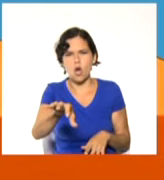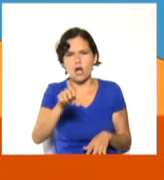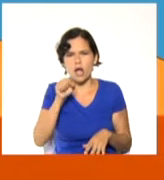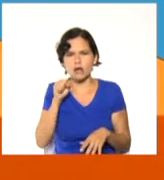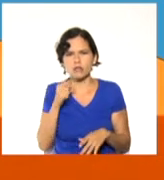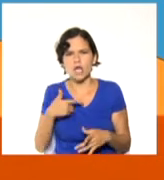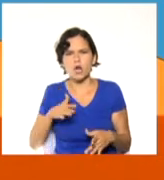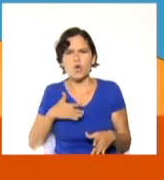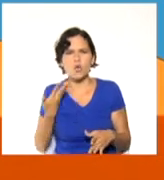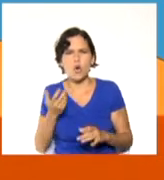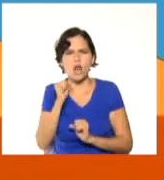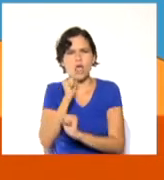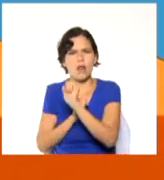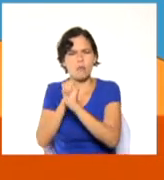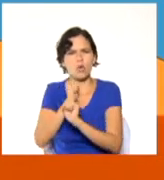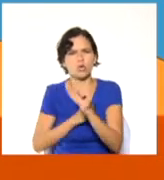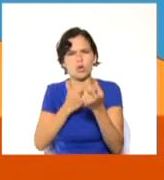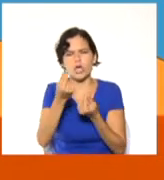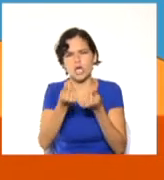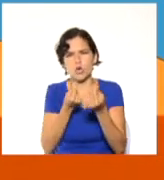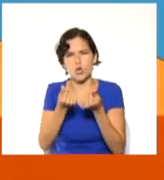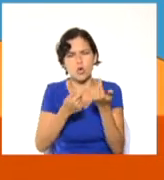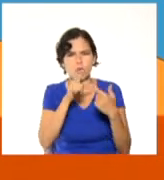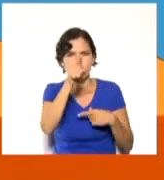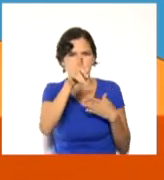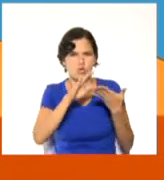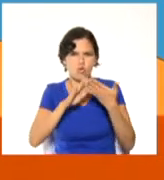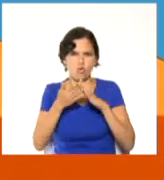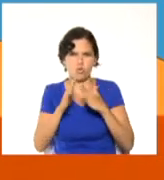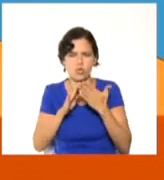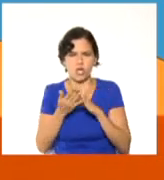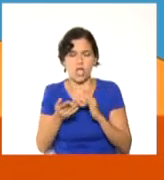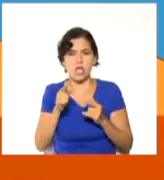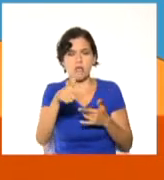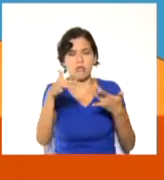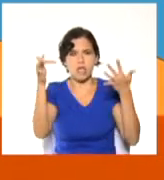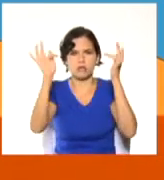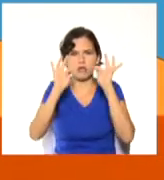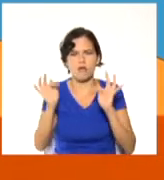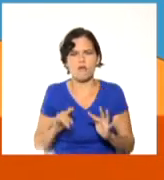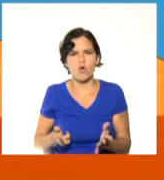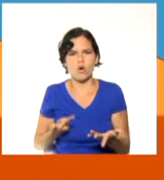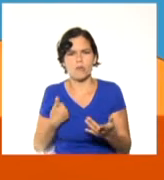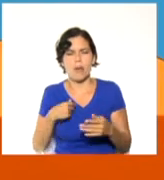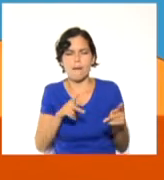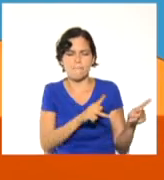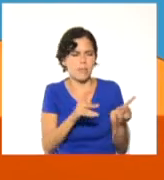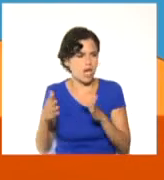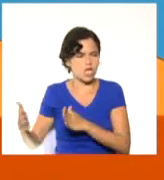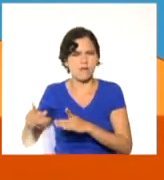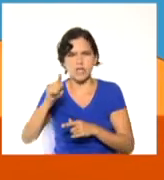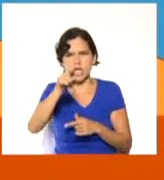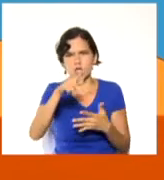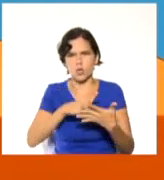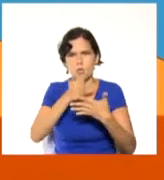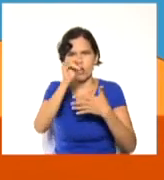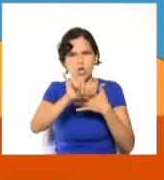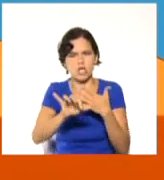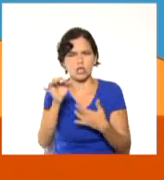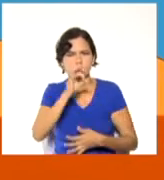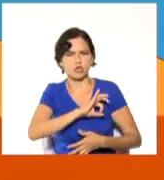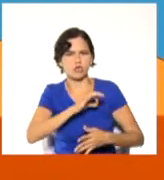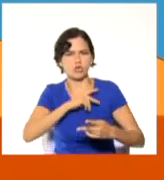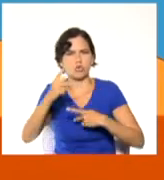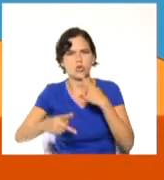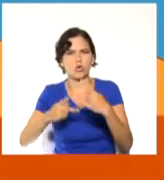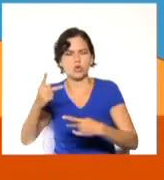cuál es el motor económico de tu comunidad. Y de esa manera planificas tu proyecto